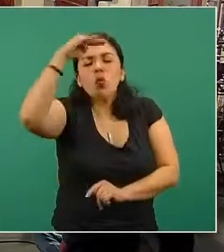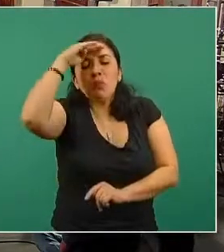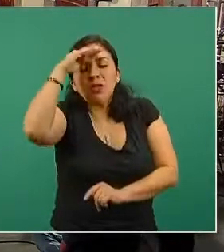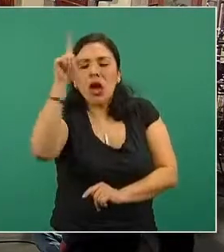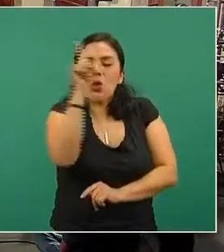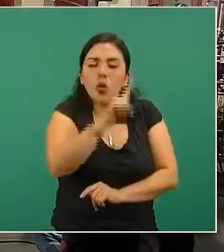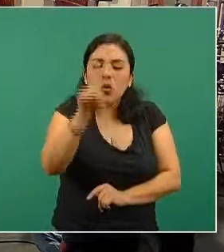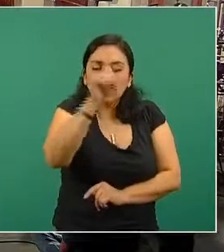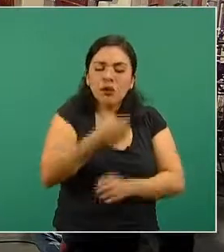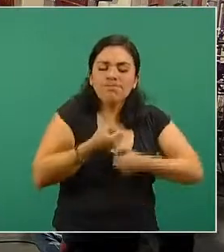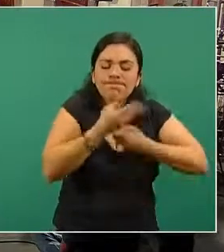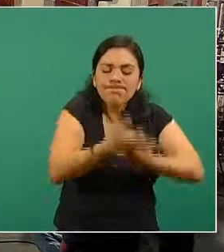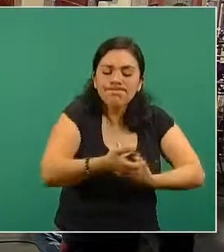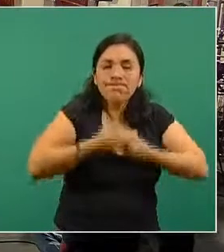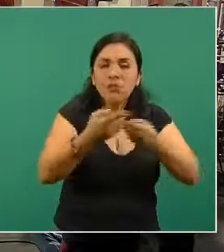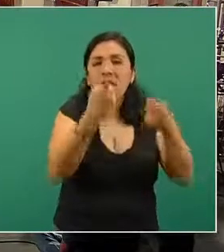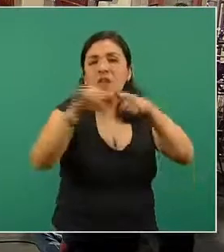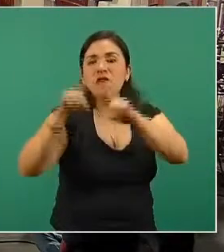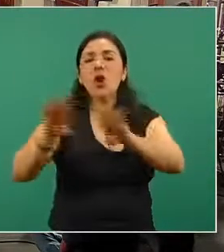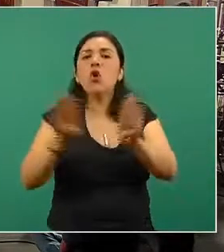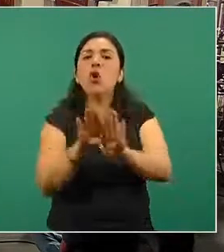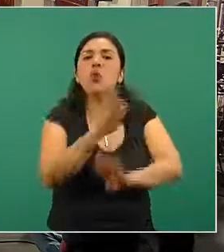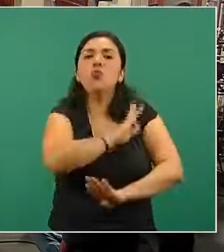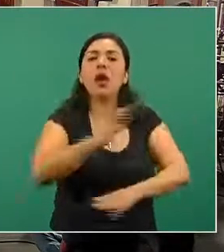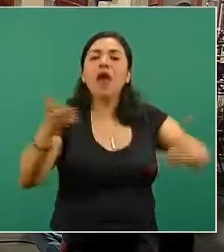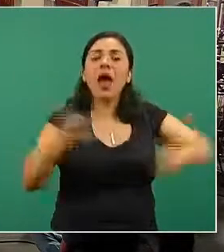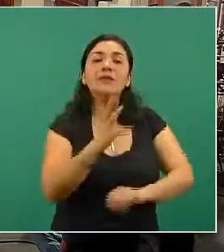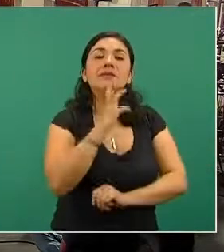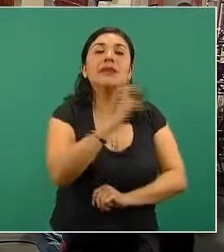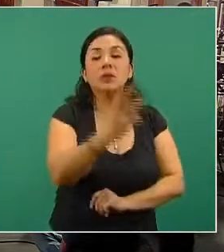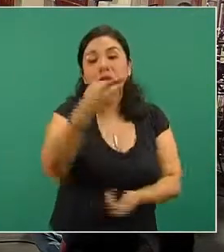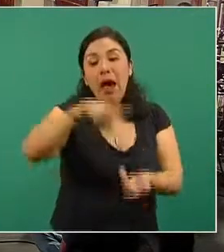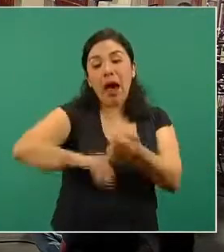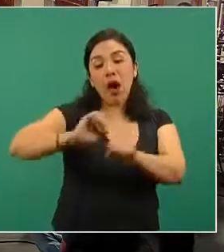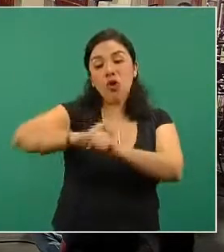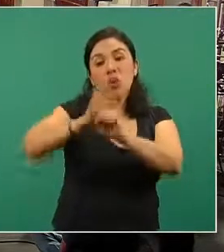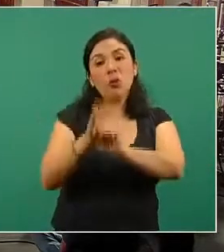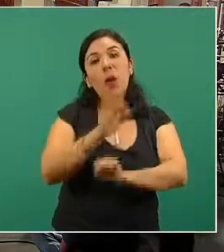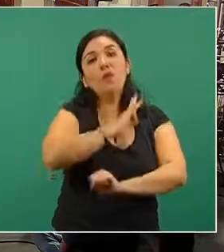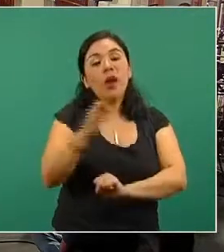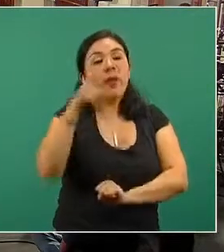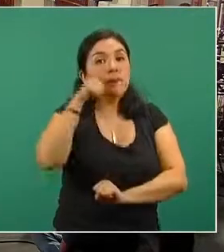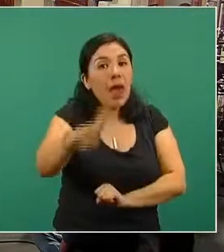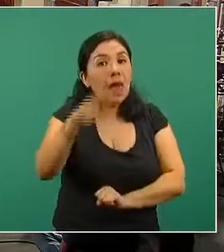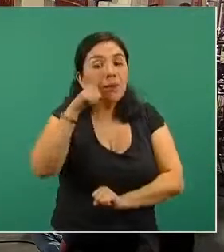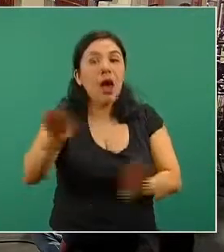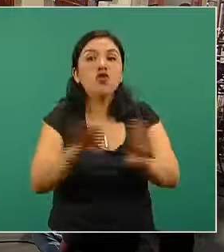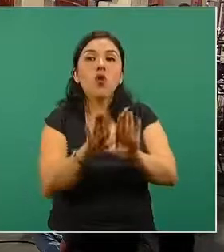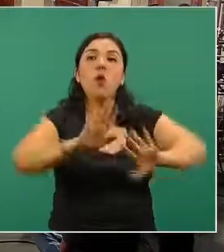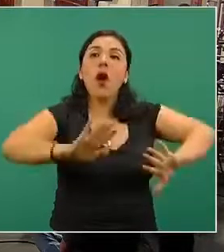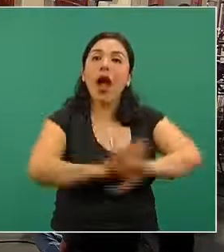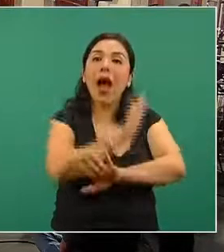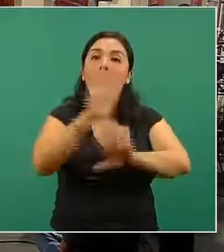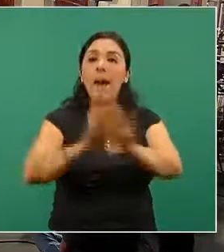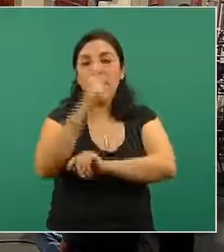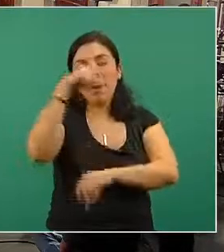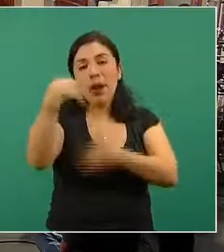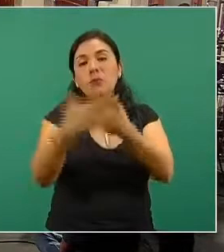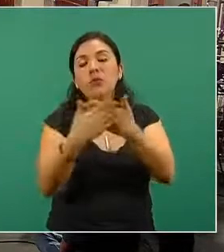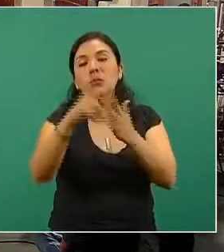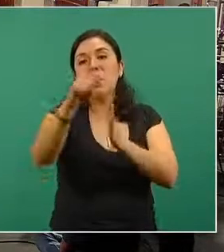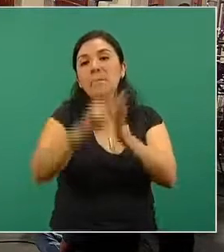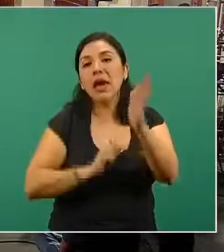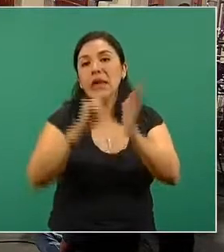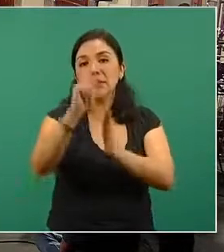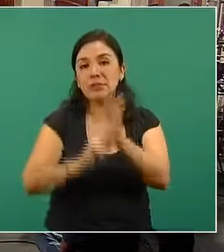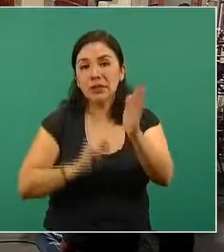diferentes aspectos de respuesta en la pandemia que se pueden mejorar o modificar en los próximos meses.